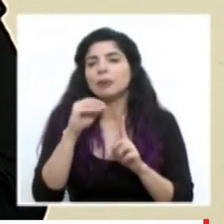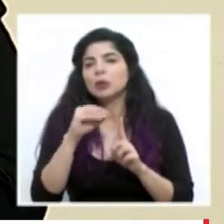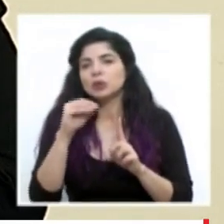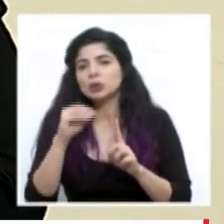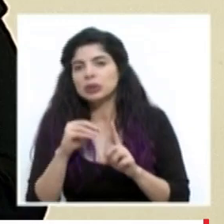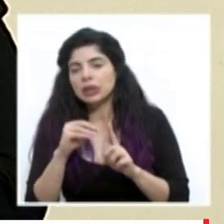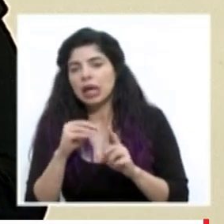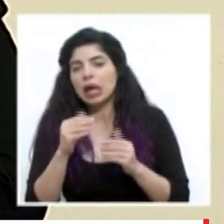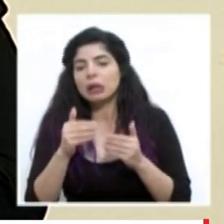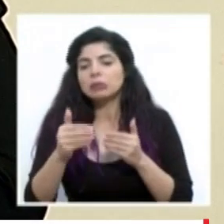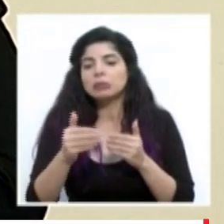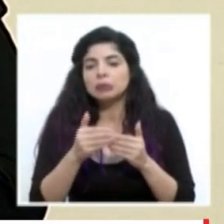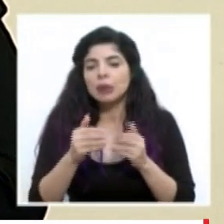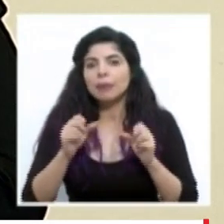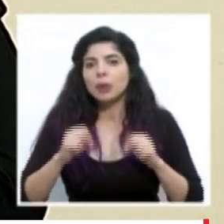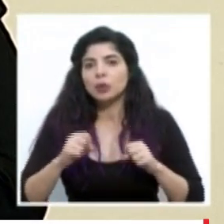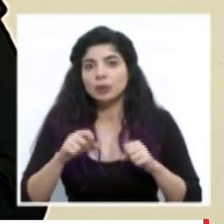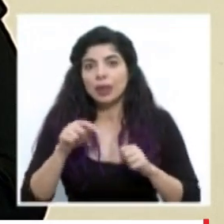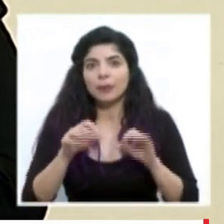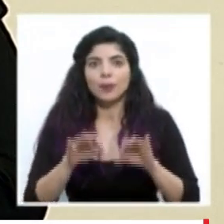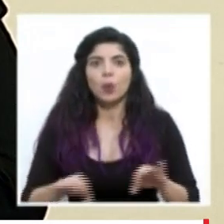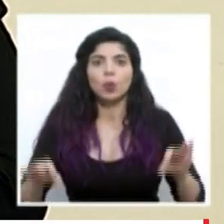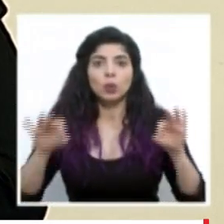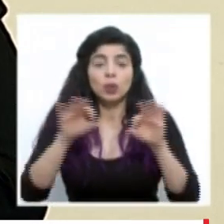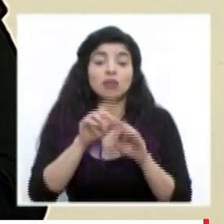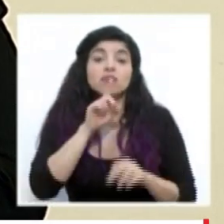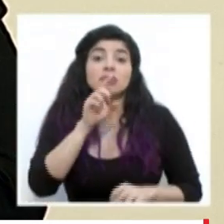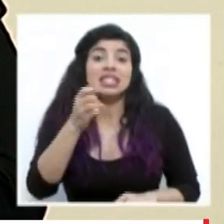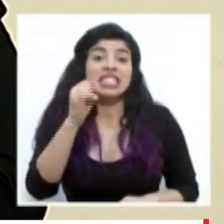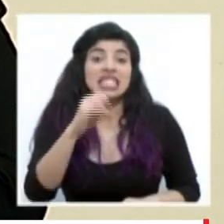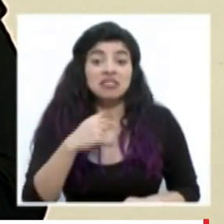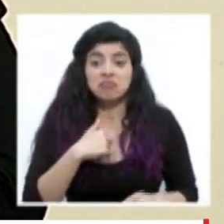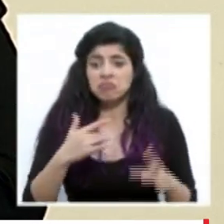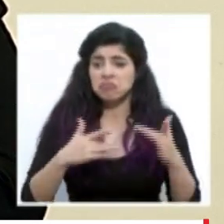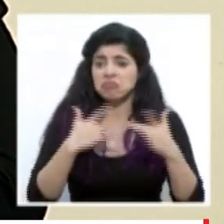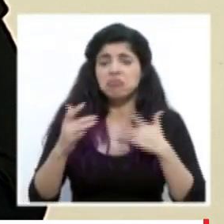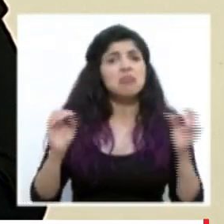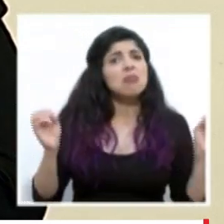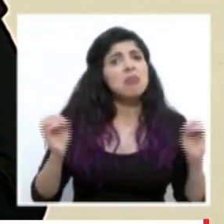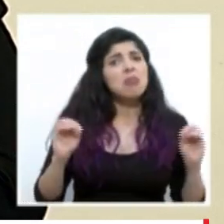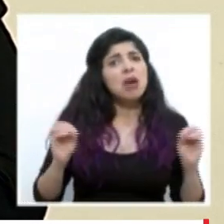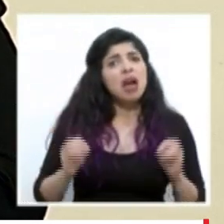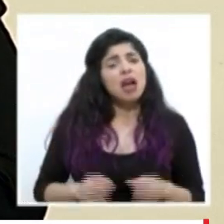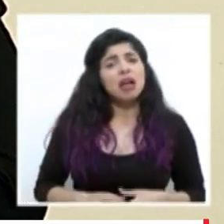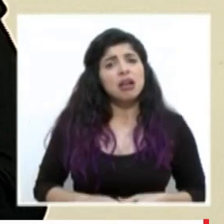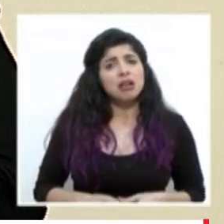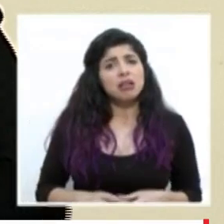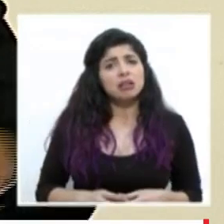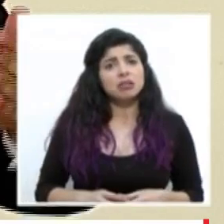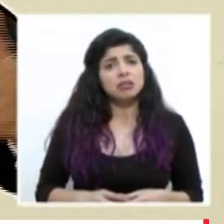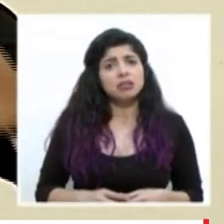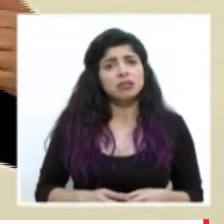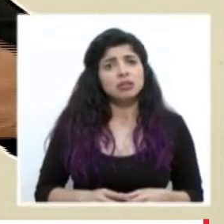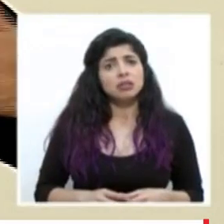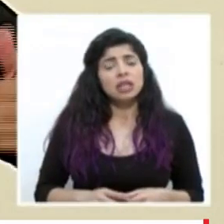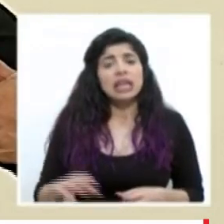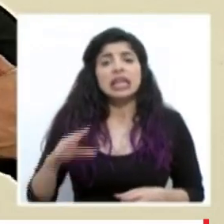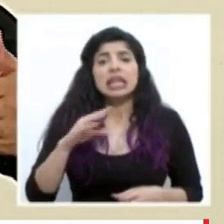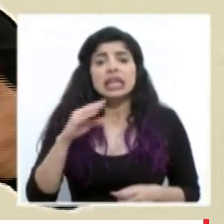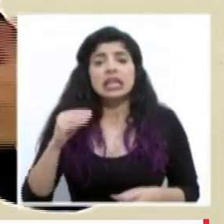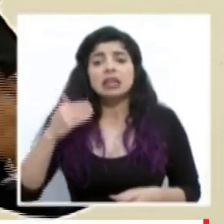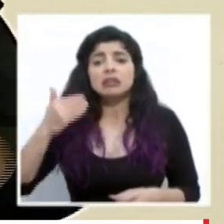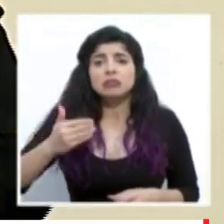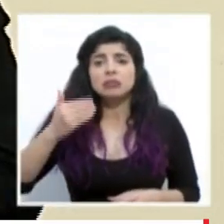periodo de ventana que es muy importante. De hecho, si uno está sin síntomas, y tiene